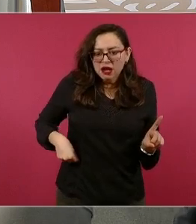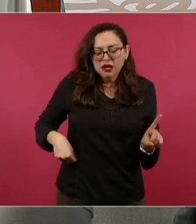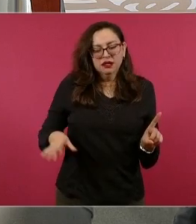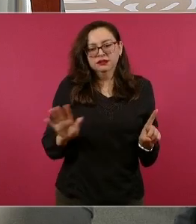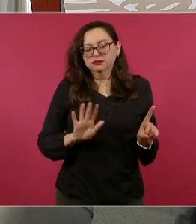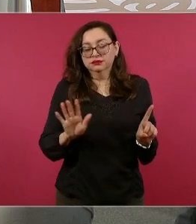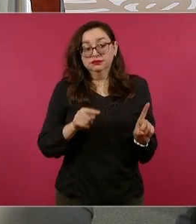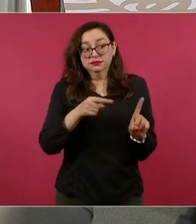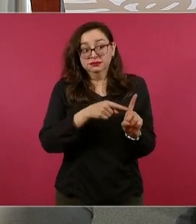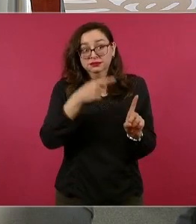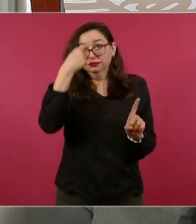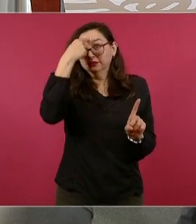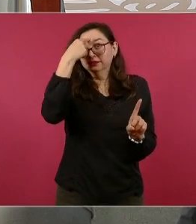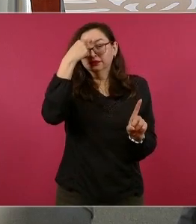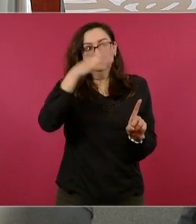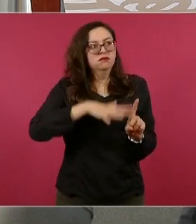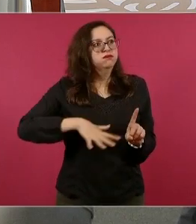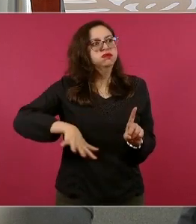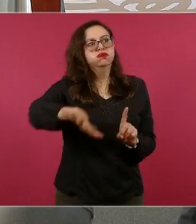un pensamiento.